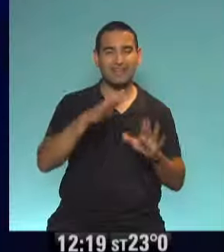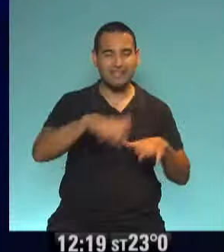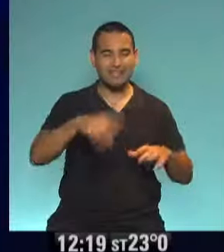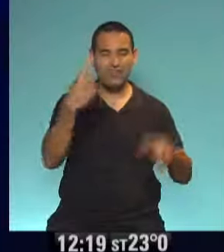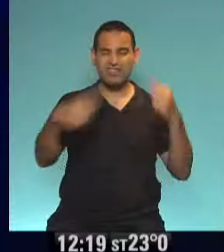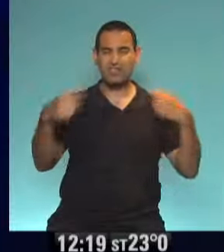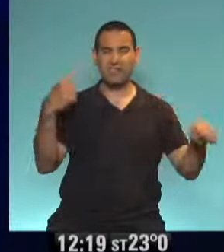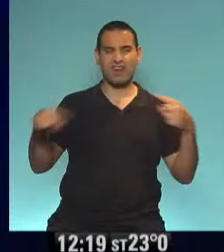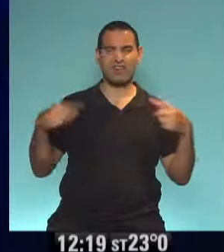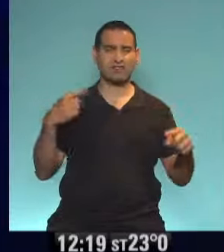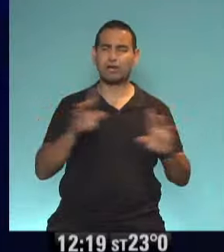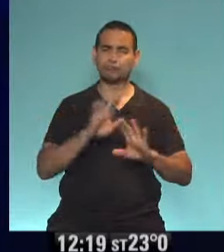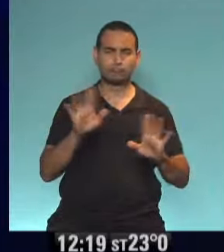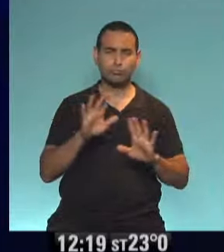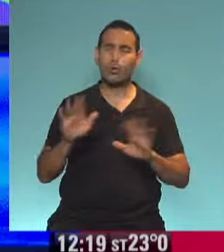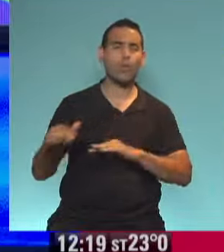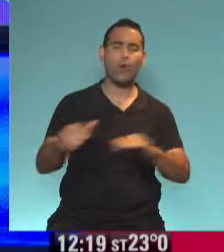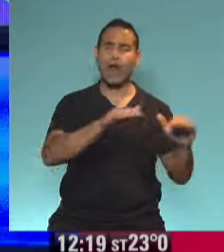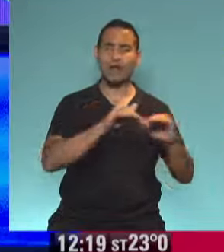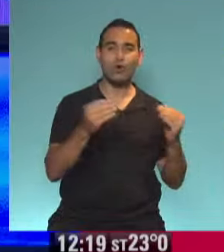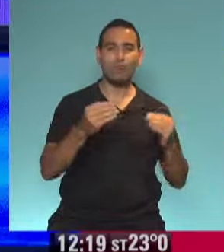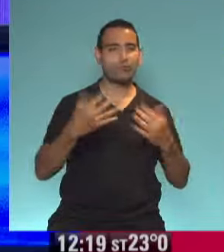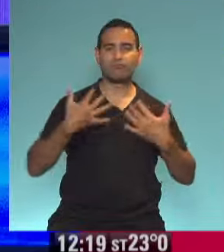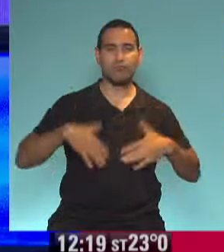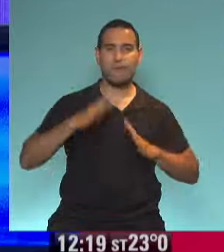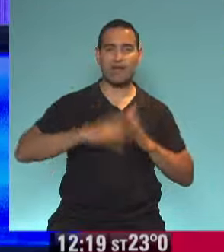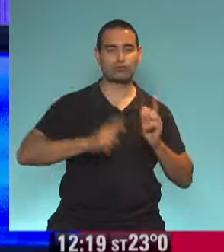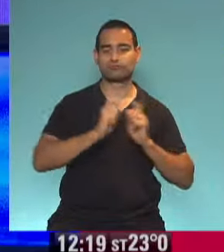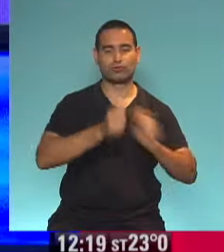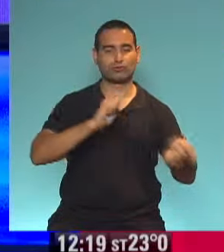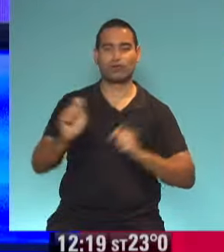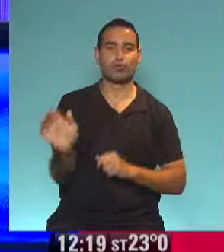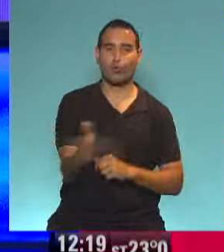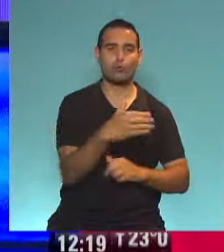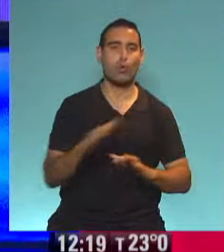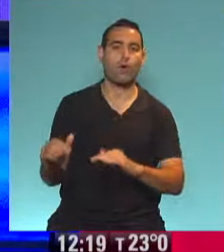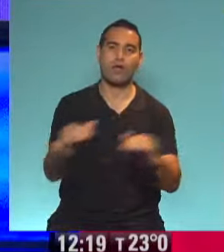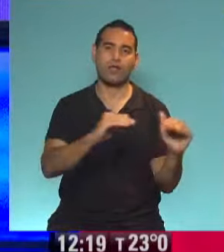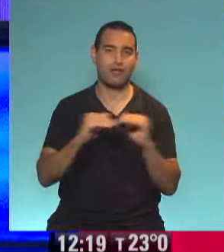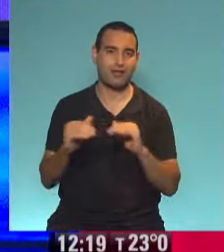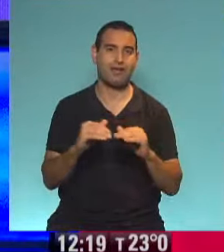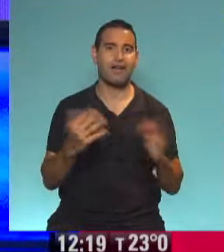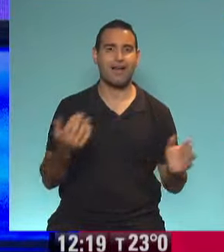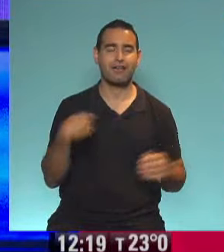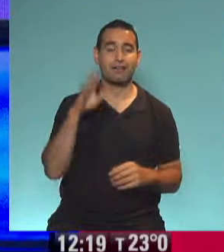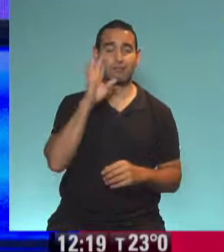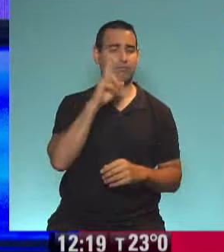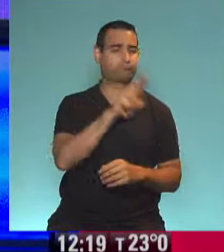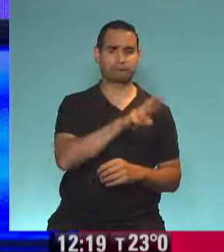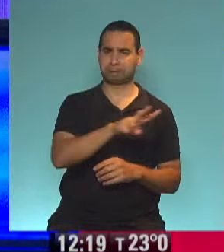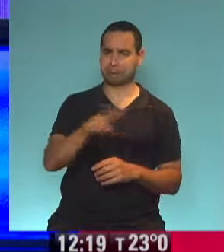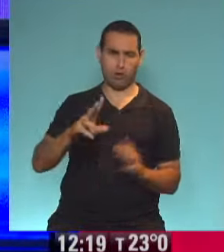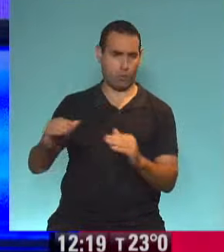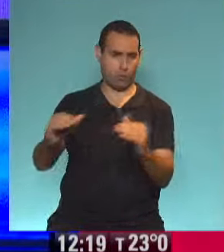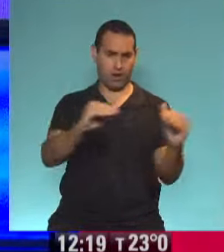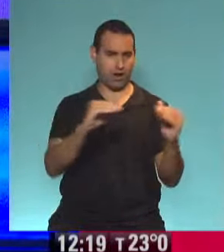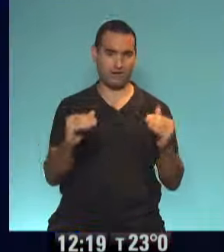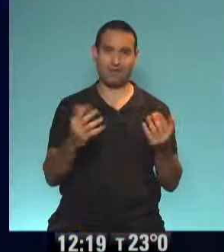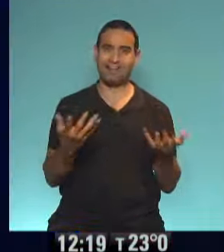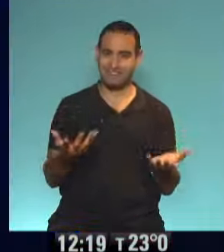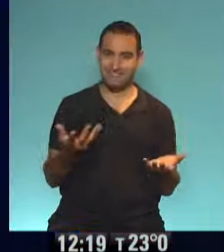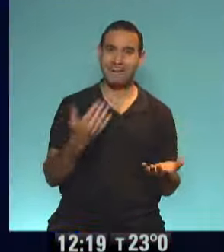unificar, para hacerlo homogéneo, para, ¿no?, homogeneizar, tener una visual, decir, bueno, son todos iguales de esta, exacto, forma.